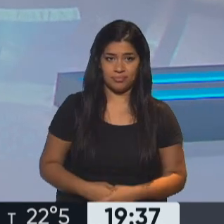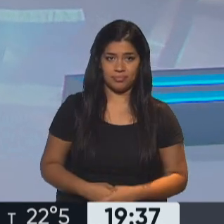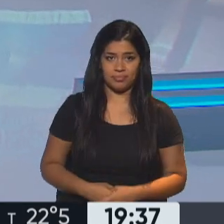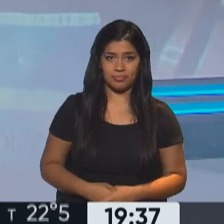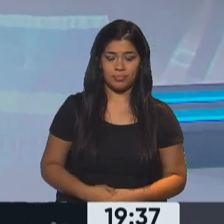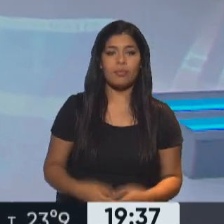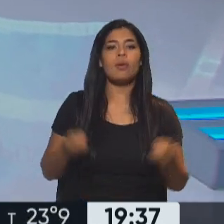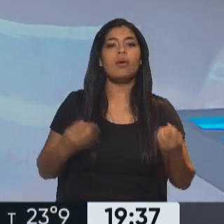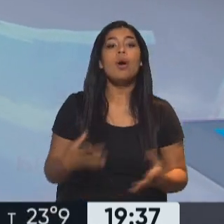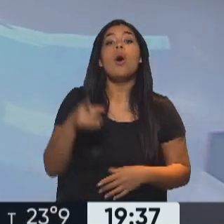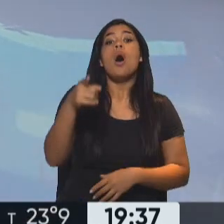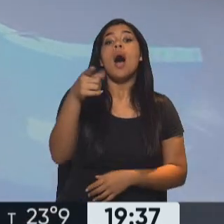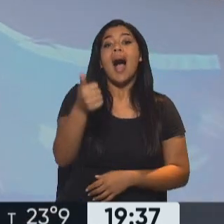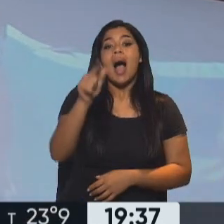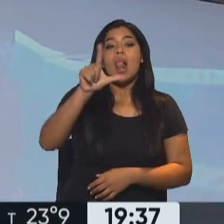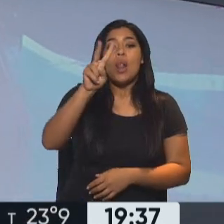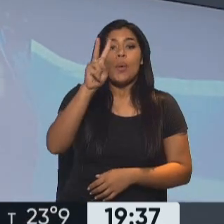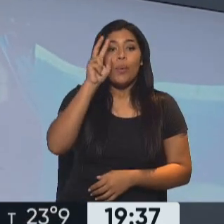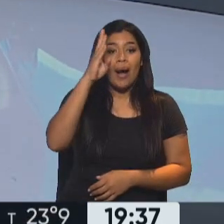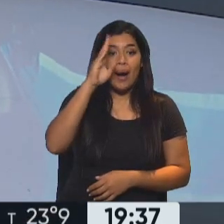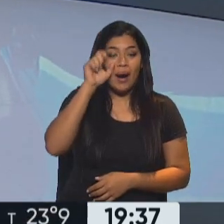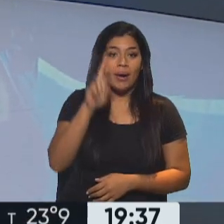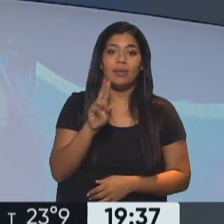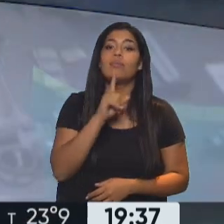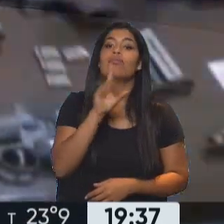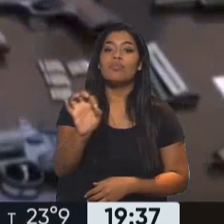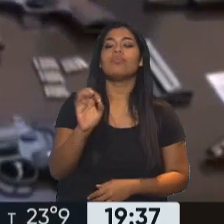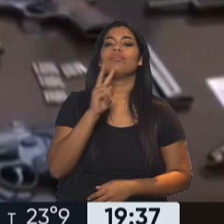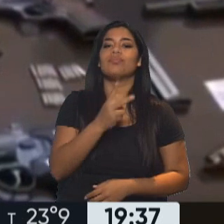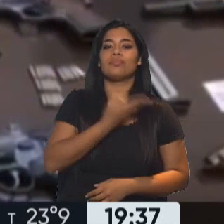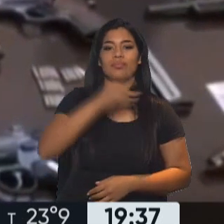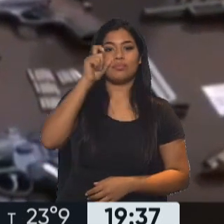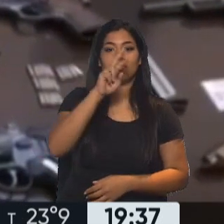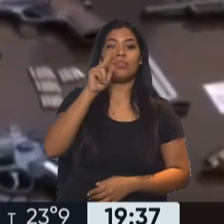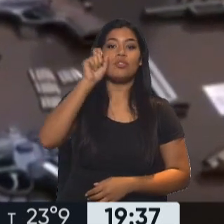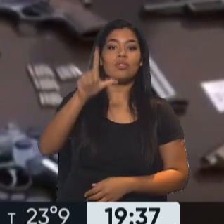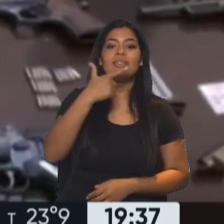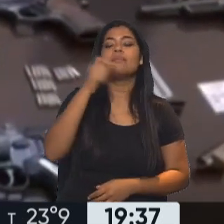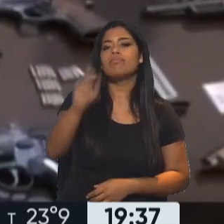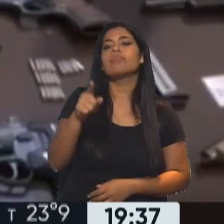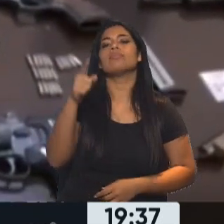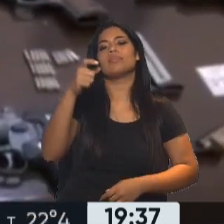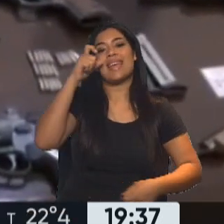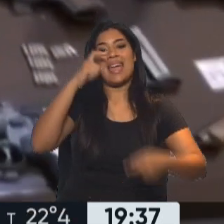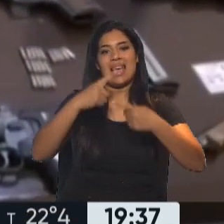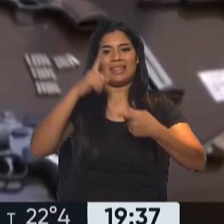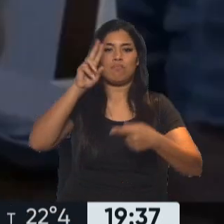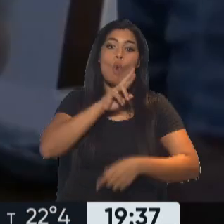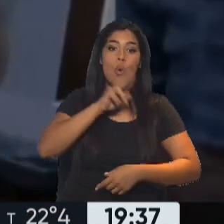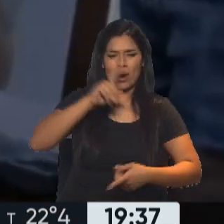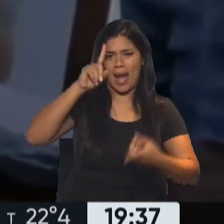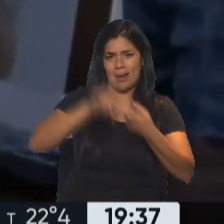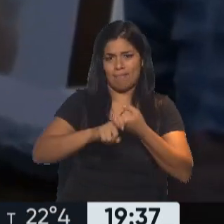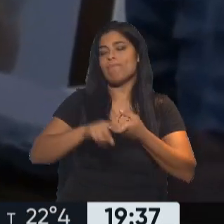alberto ferriols cumplirá arresto domiciliario estamos hablando del exmarido de la fallecida actriz beatriz salomón